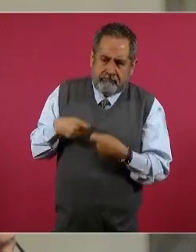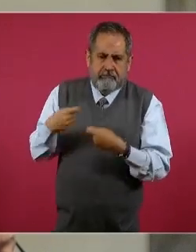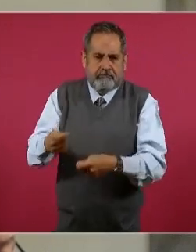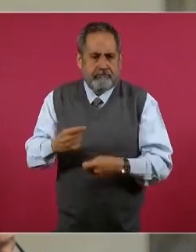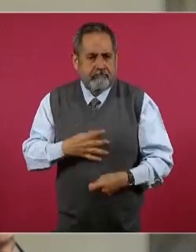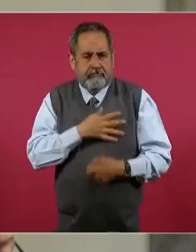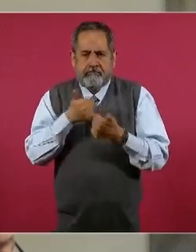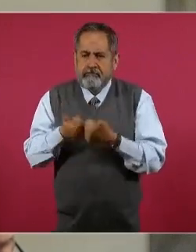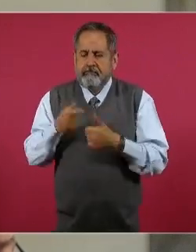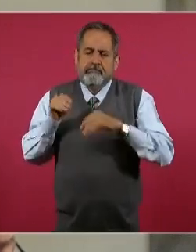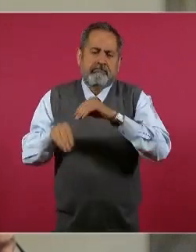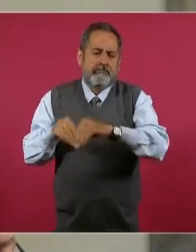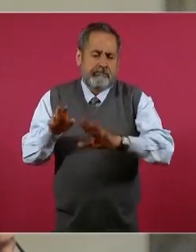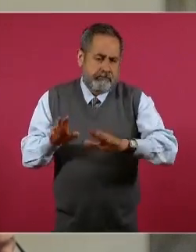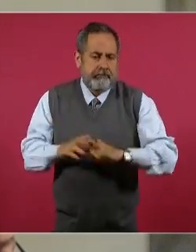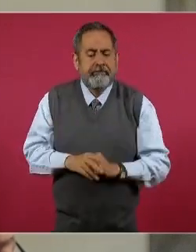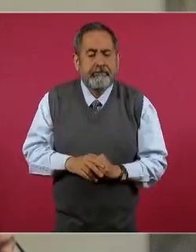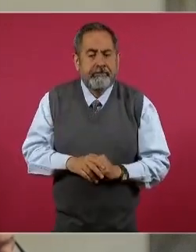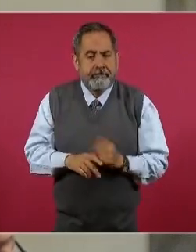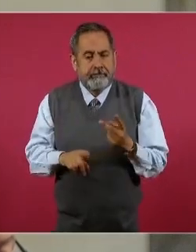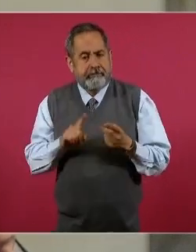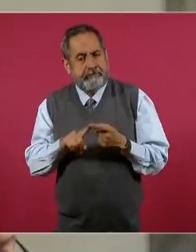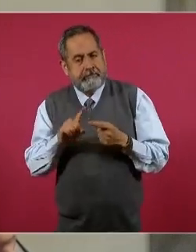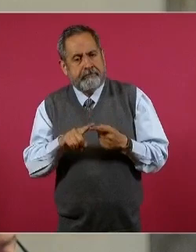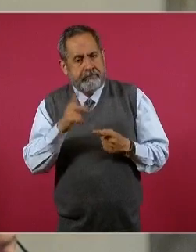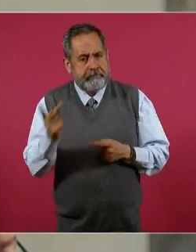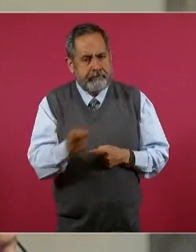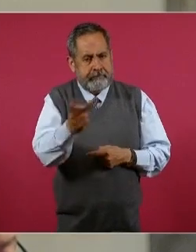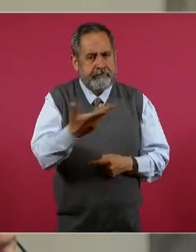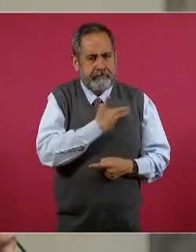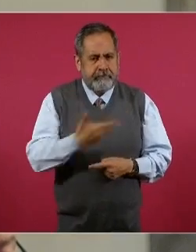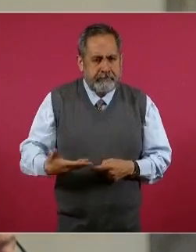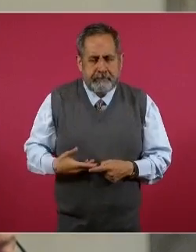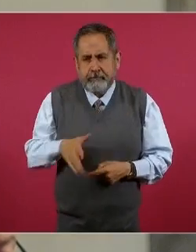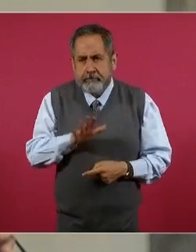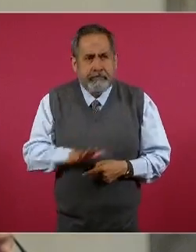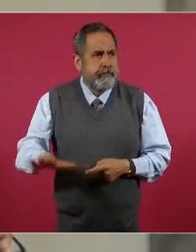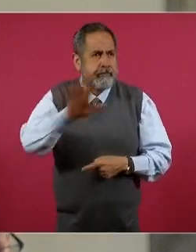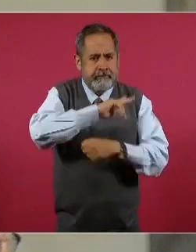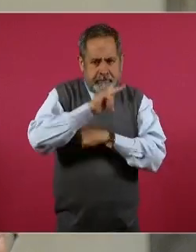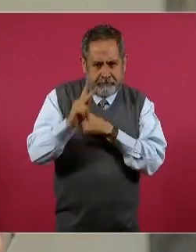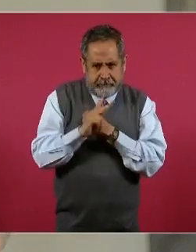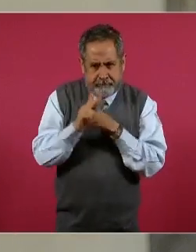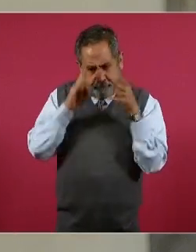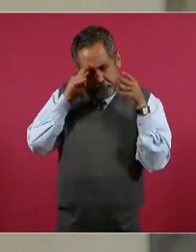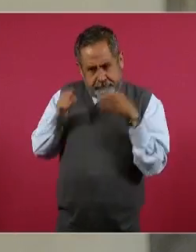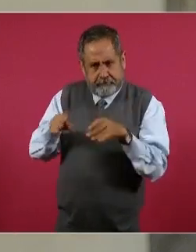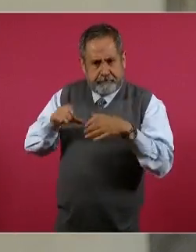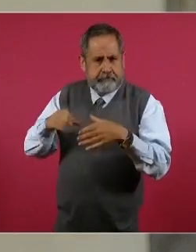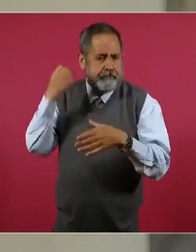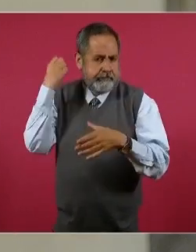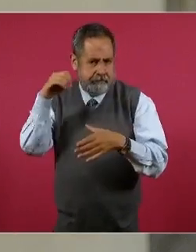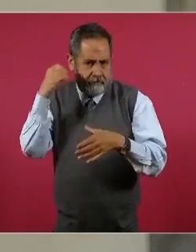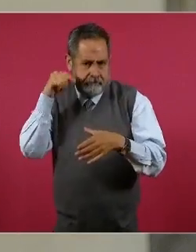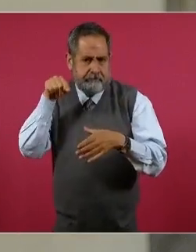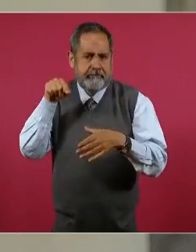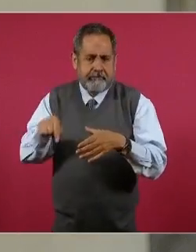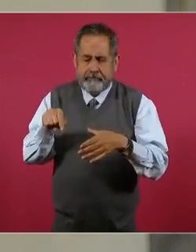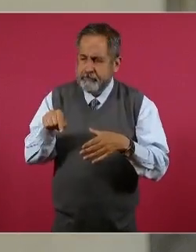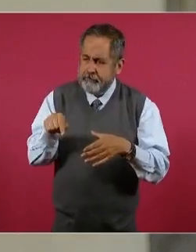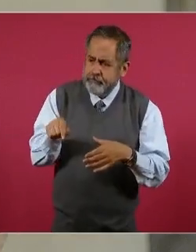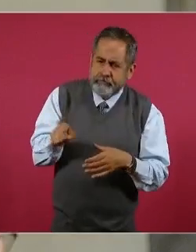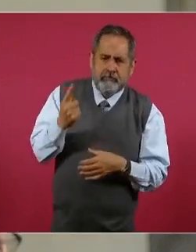Bancos Bienestar. Pero bueno, mi primera pregunta, señor presidente, en todo el país, pero particularmente en Oaxaca, existe una